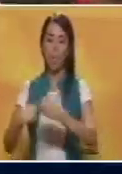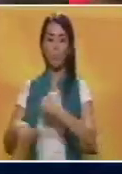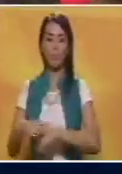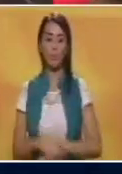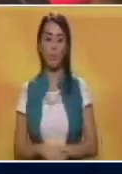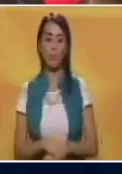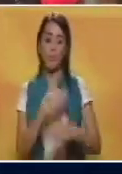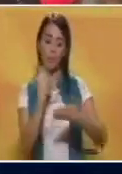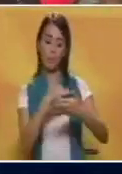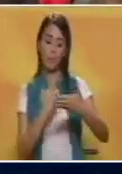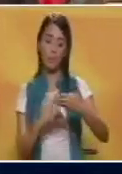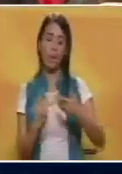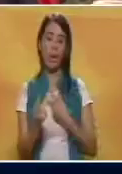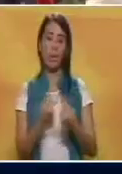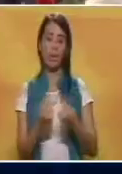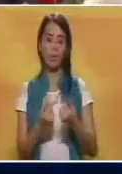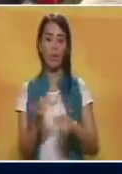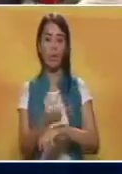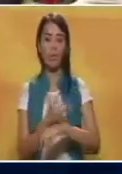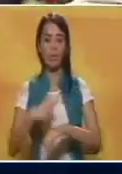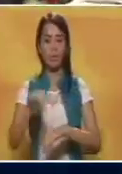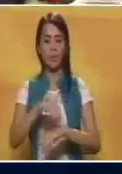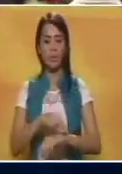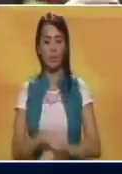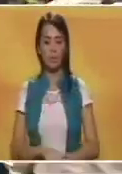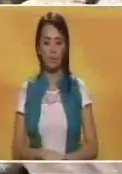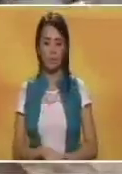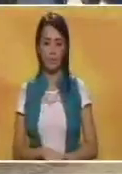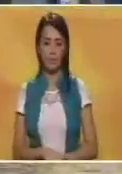de la agenda económica del gobierno nacional